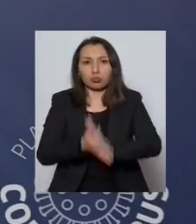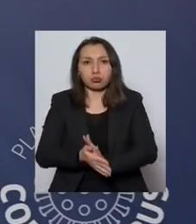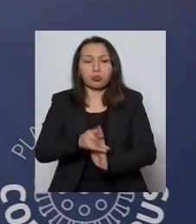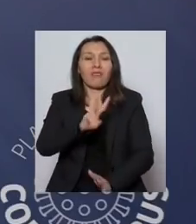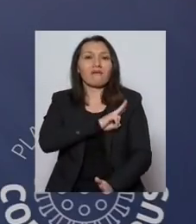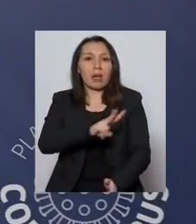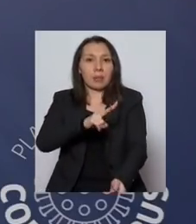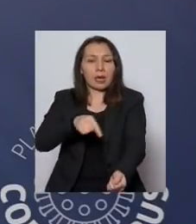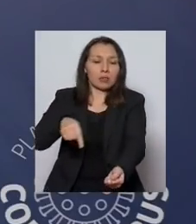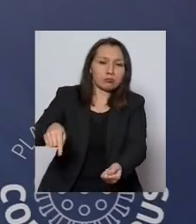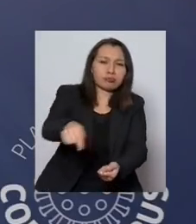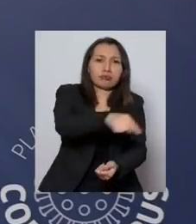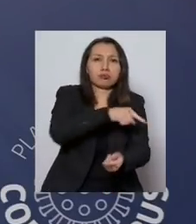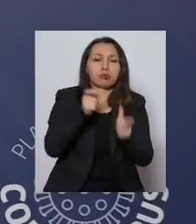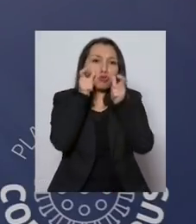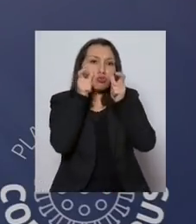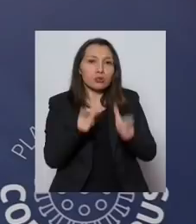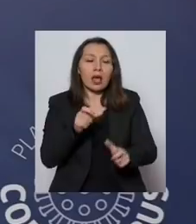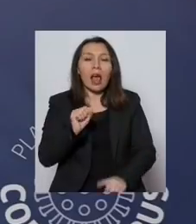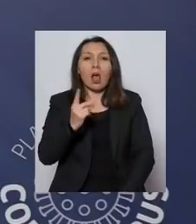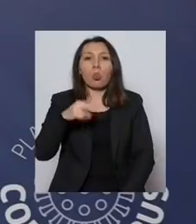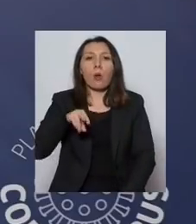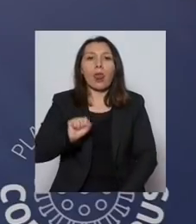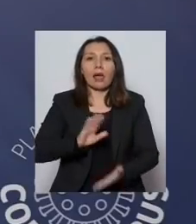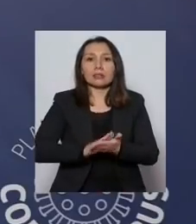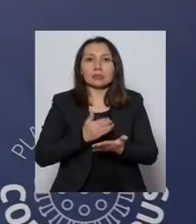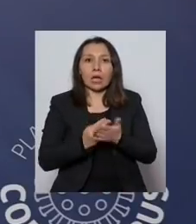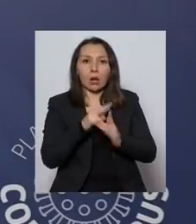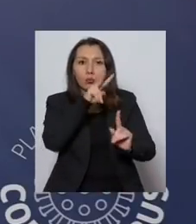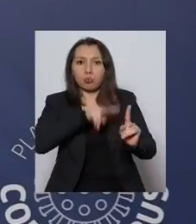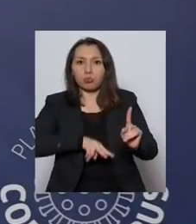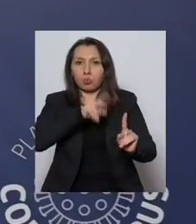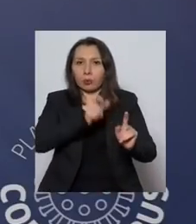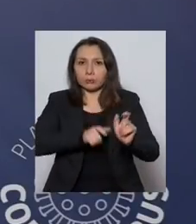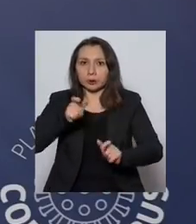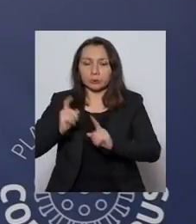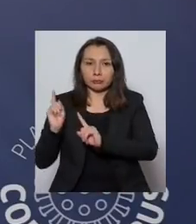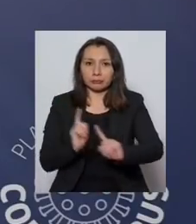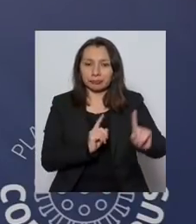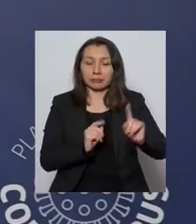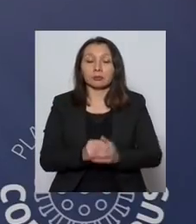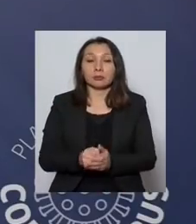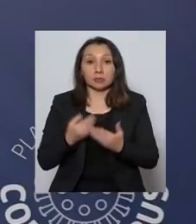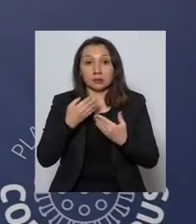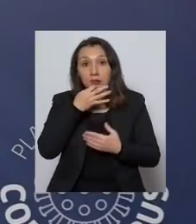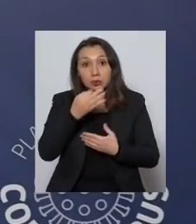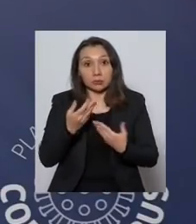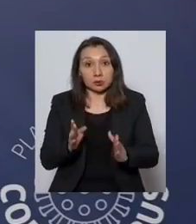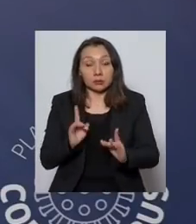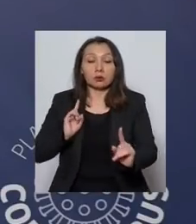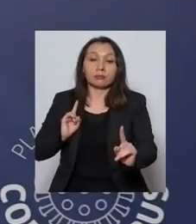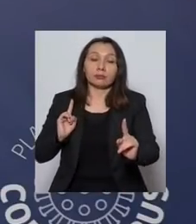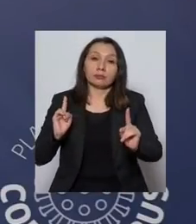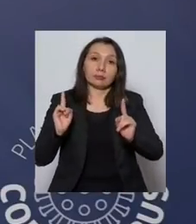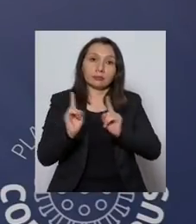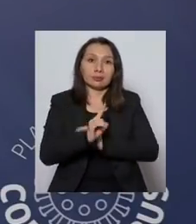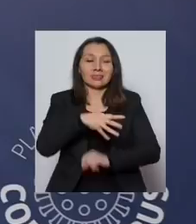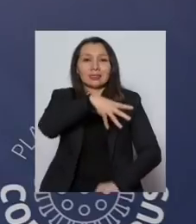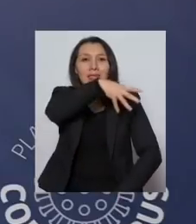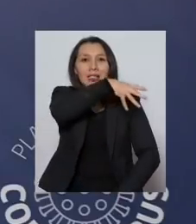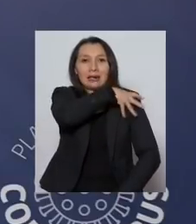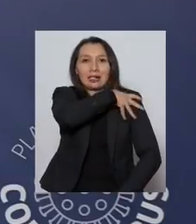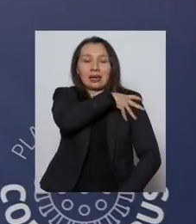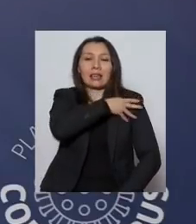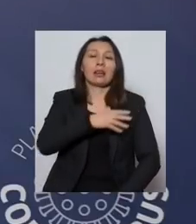de Valparaíso una aduana sanitaria. Dicho esto, le doy la palabra al